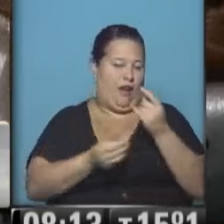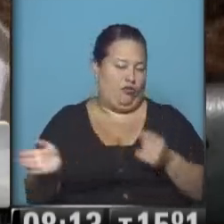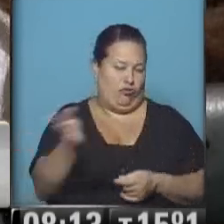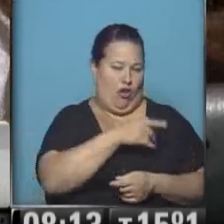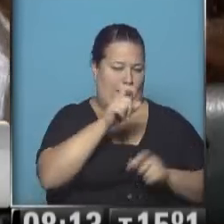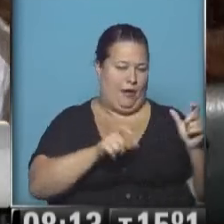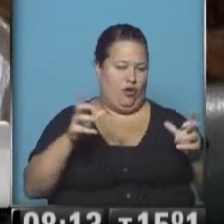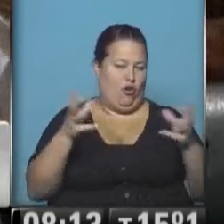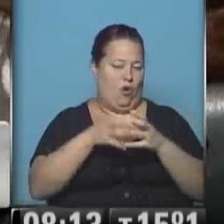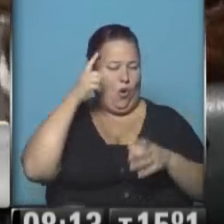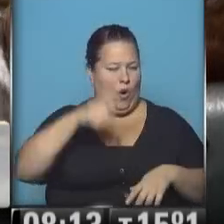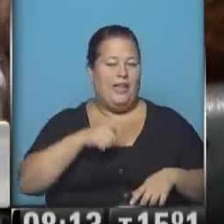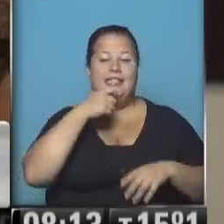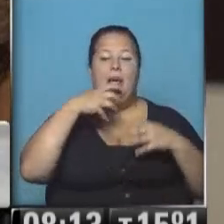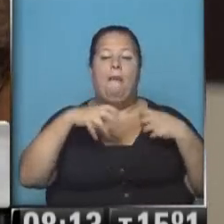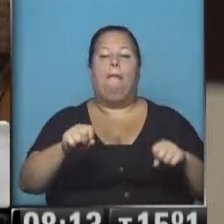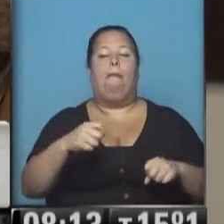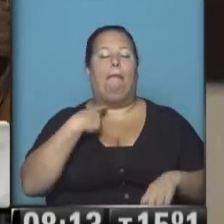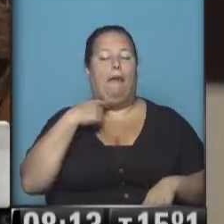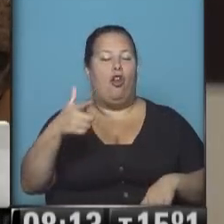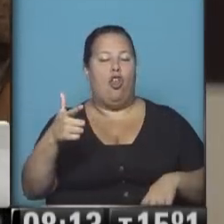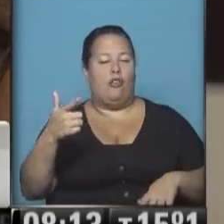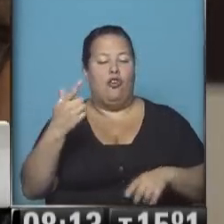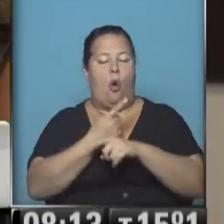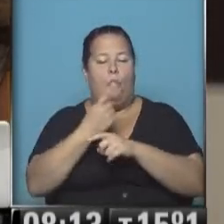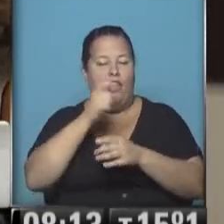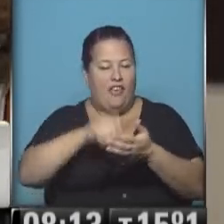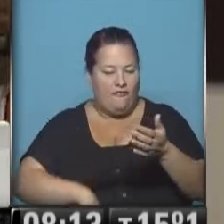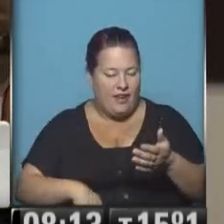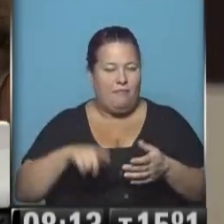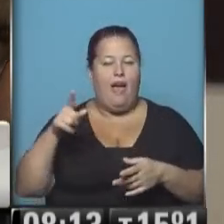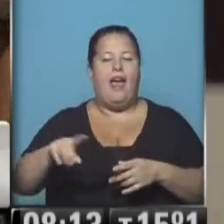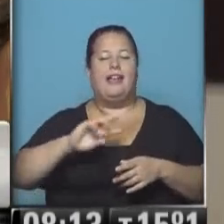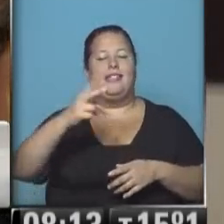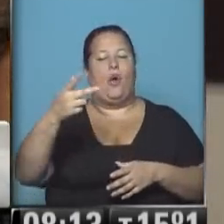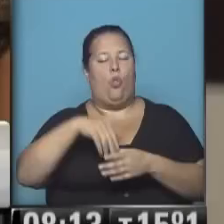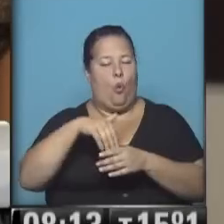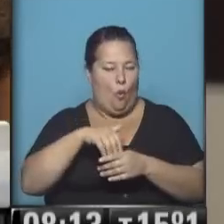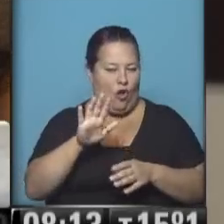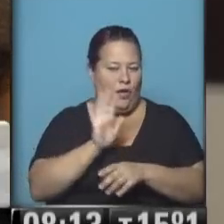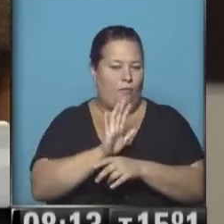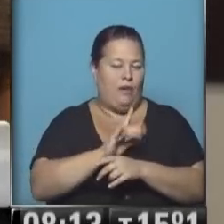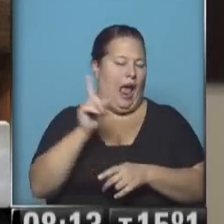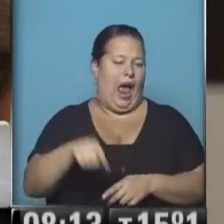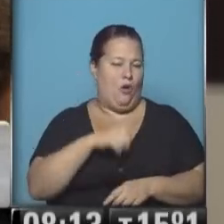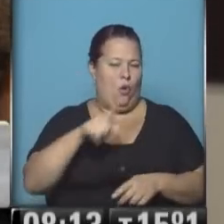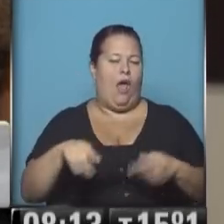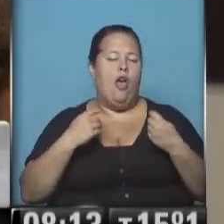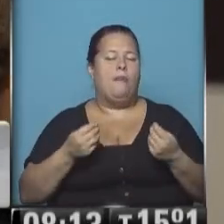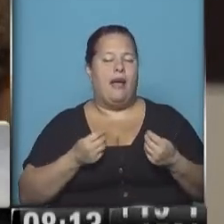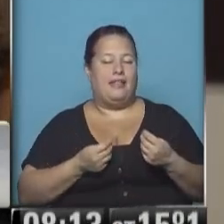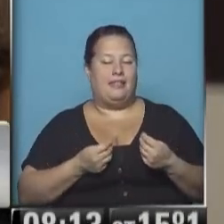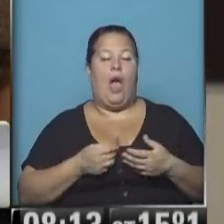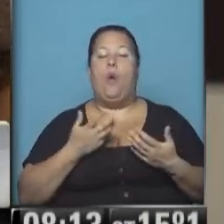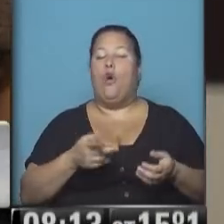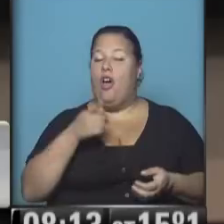integrantes claro por eso si se descubre que fai no estaba en sus capacidades y que esa reelección por lo tanto es nula Qué pasa Bueno